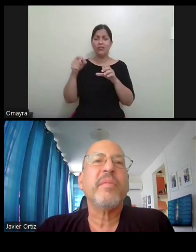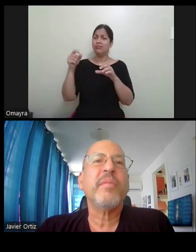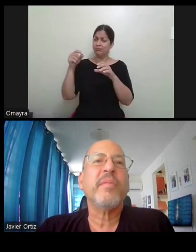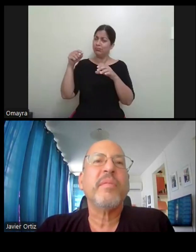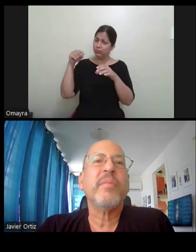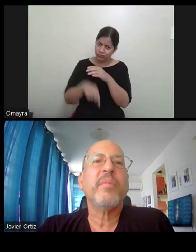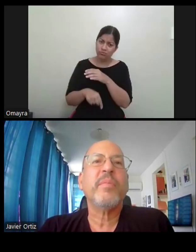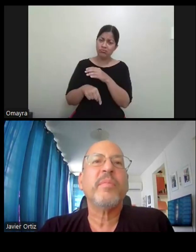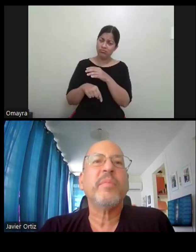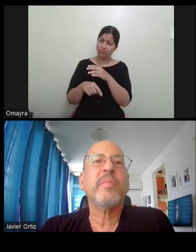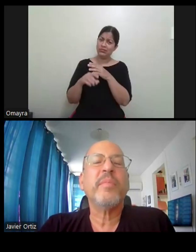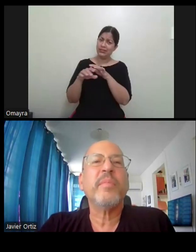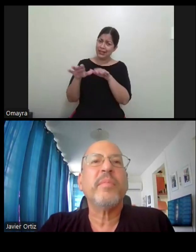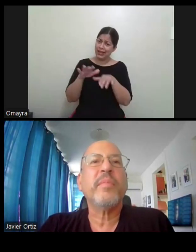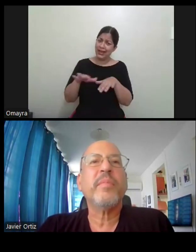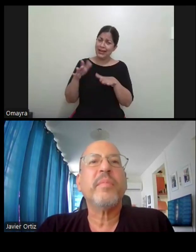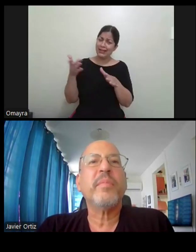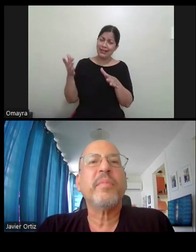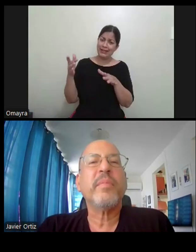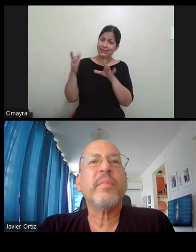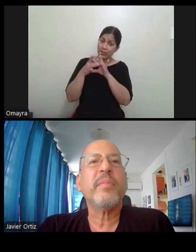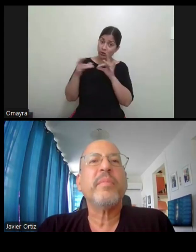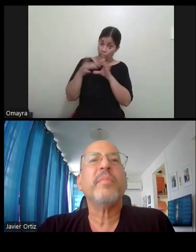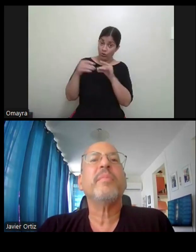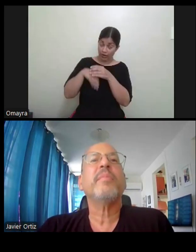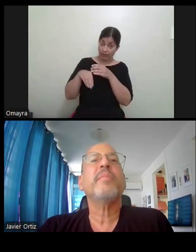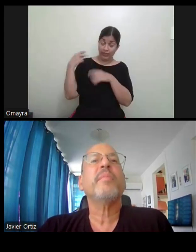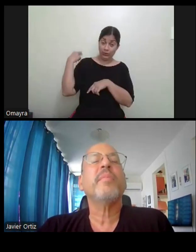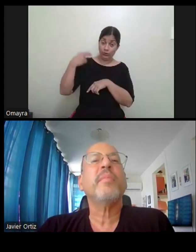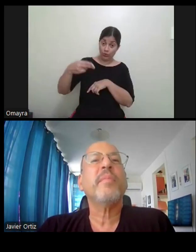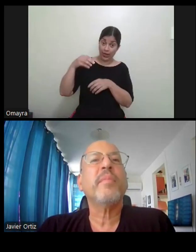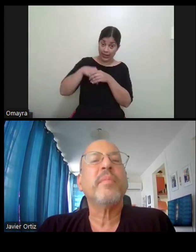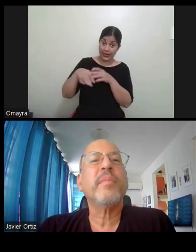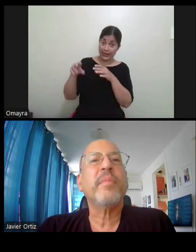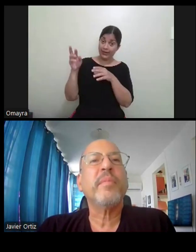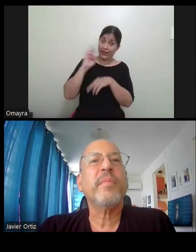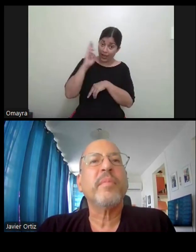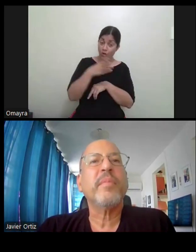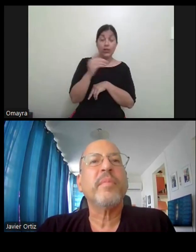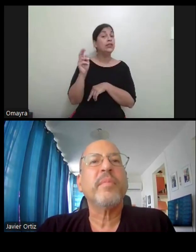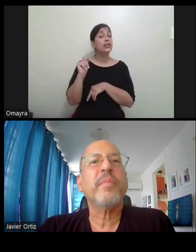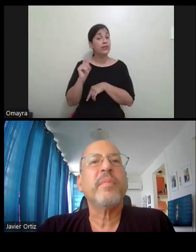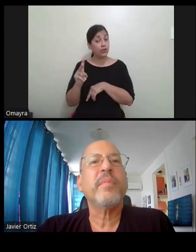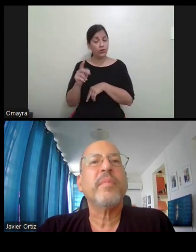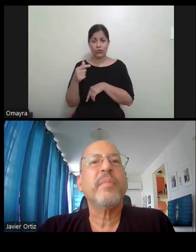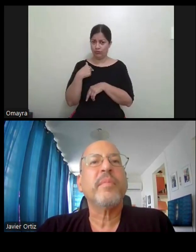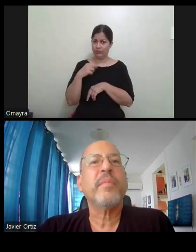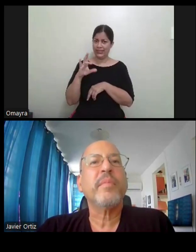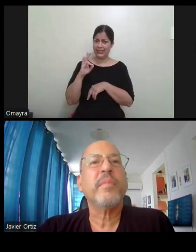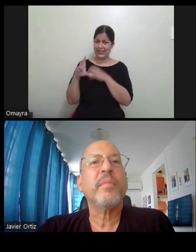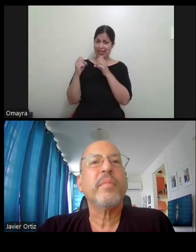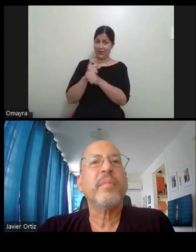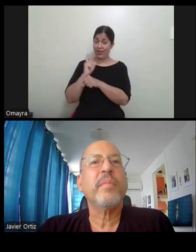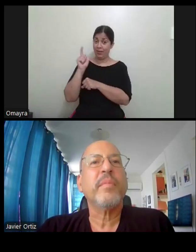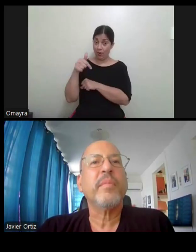en aspectos de la historia de la radio y la televisión, que yo seguí 7 años después de la maestría en el